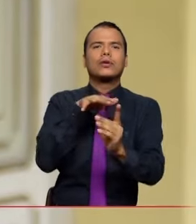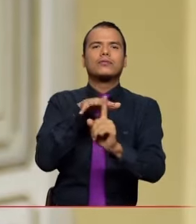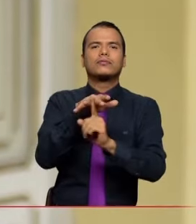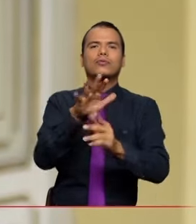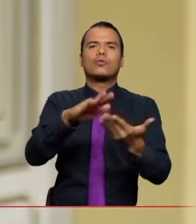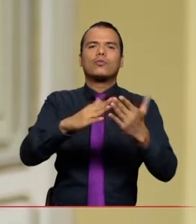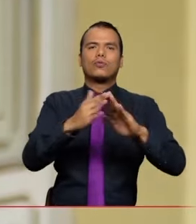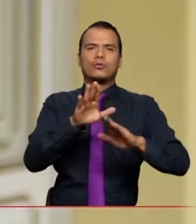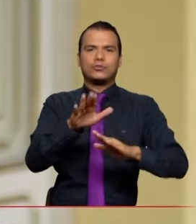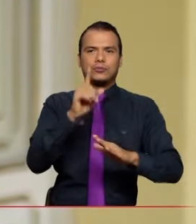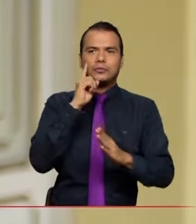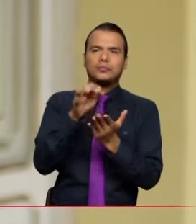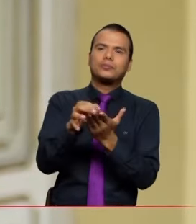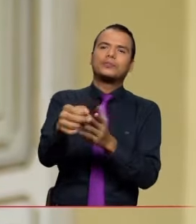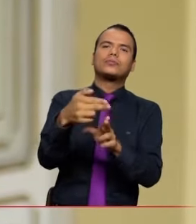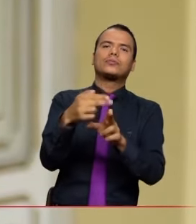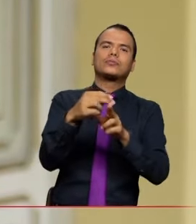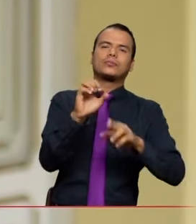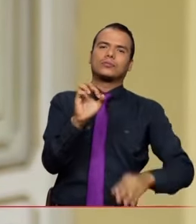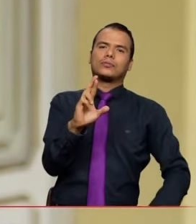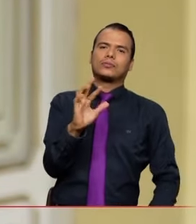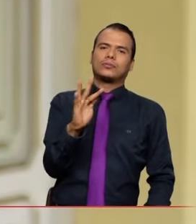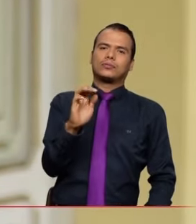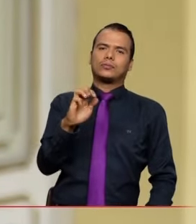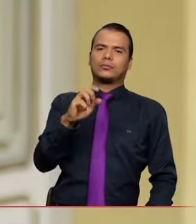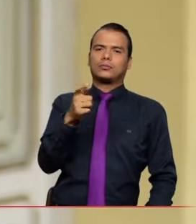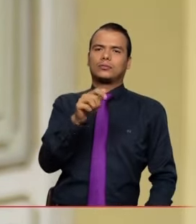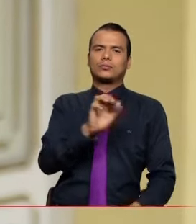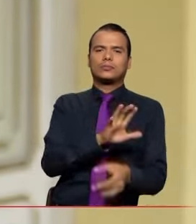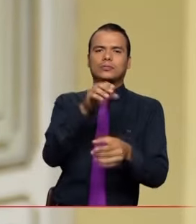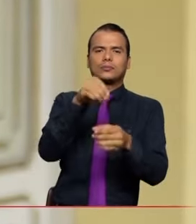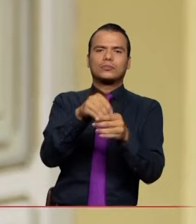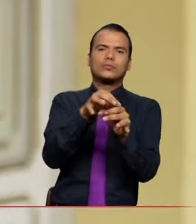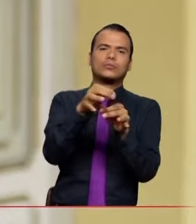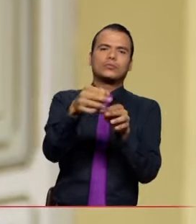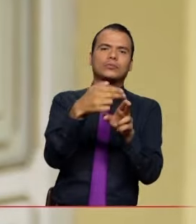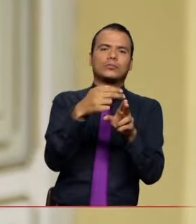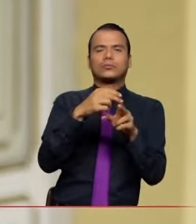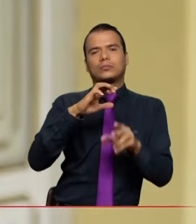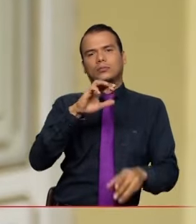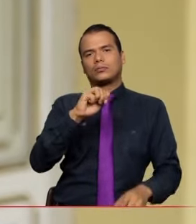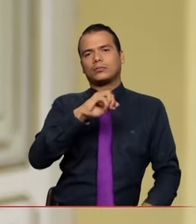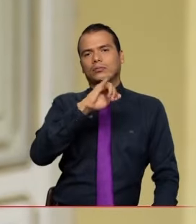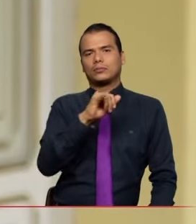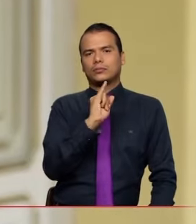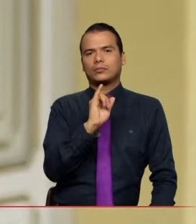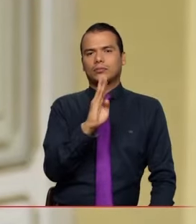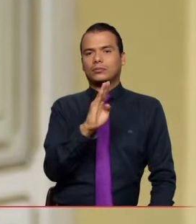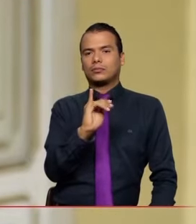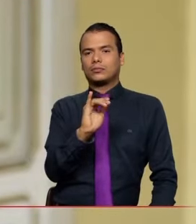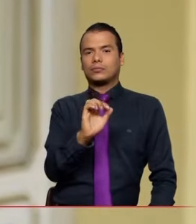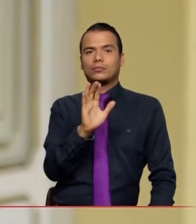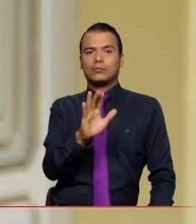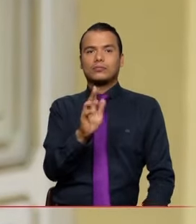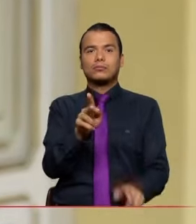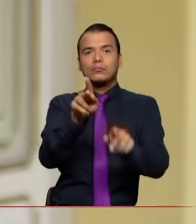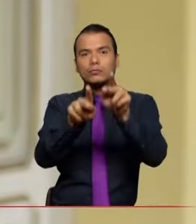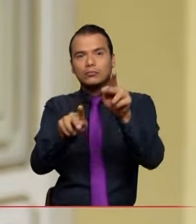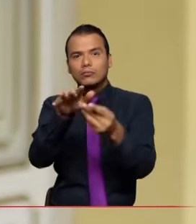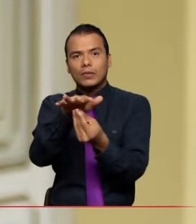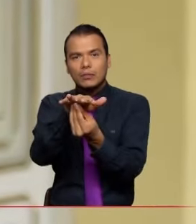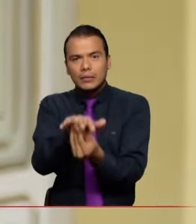el municipio de Cajibío. Pues afortunadamente no se tienen víctimas. Ha seguido, en